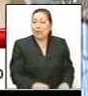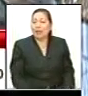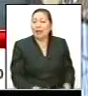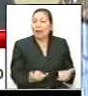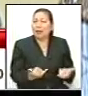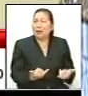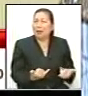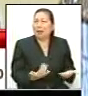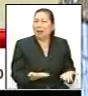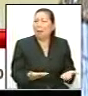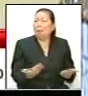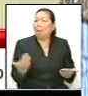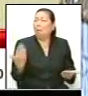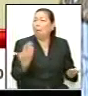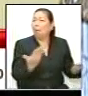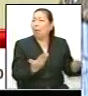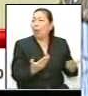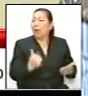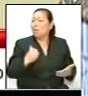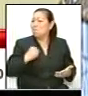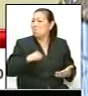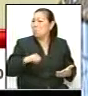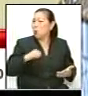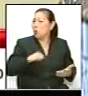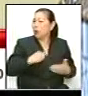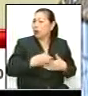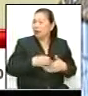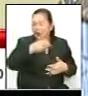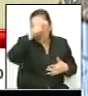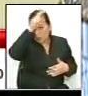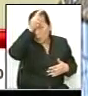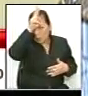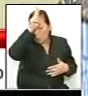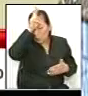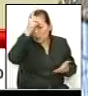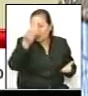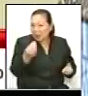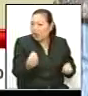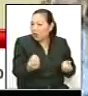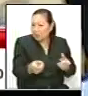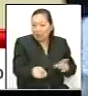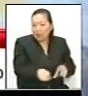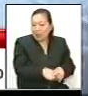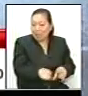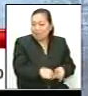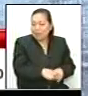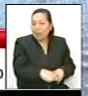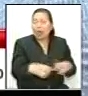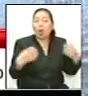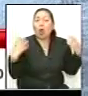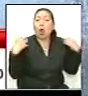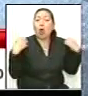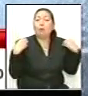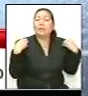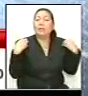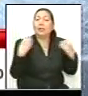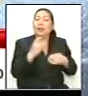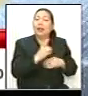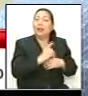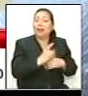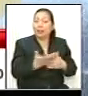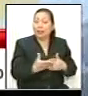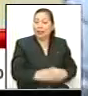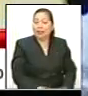aquí han jugado en pared la Municipalidad Provincial del Cusco, como también la oficina desconcentrada,